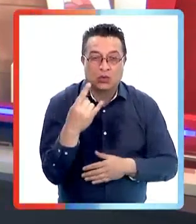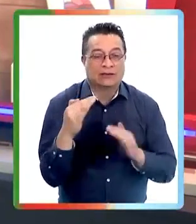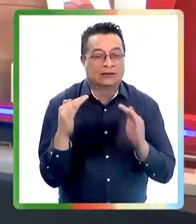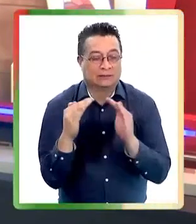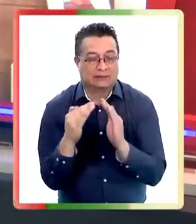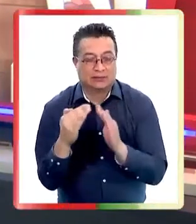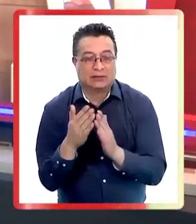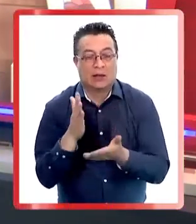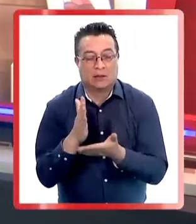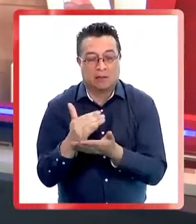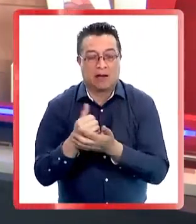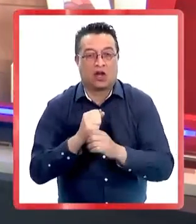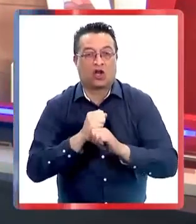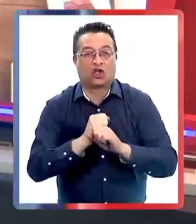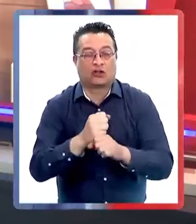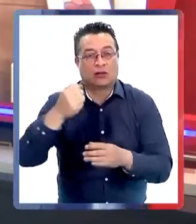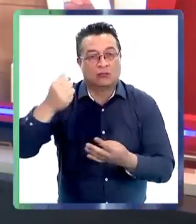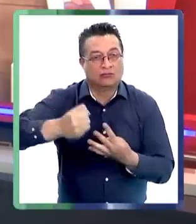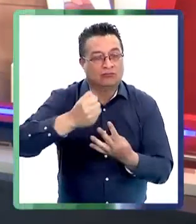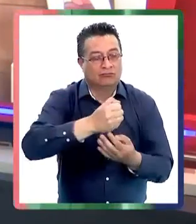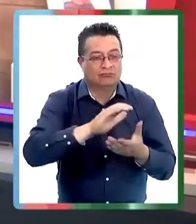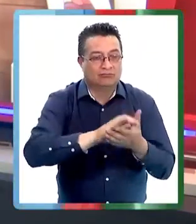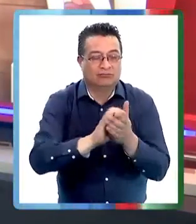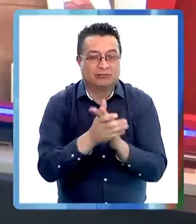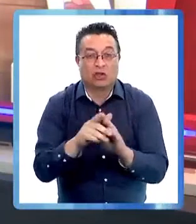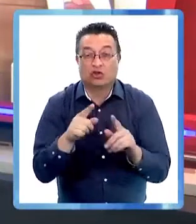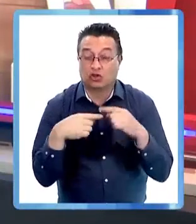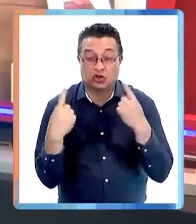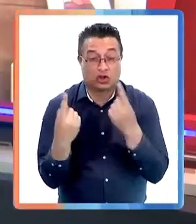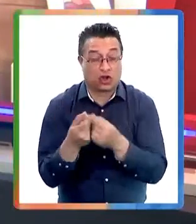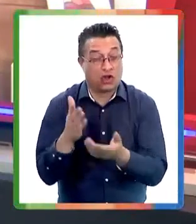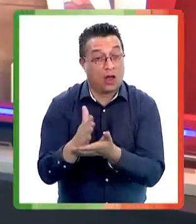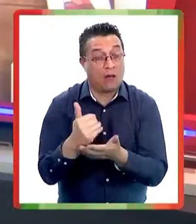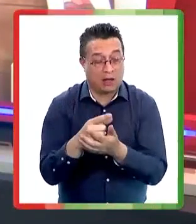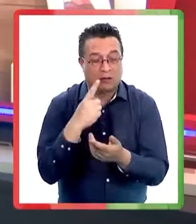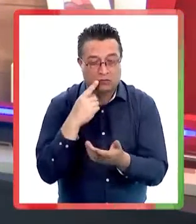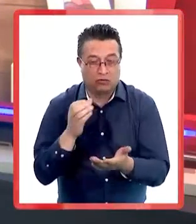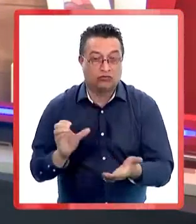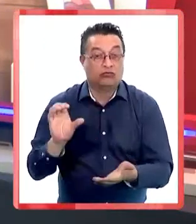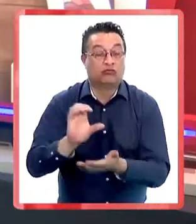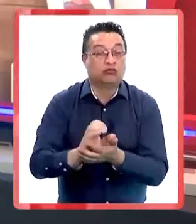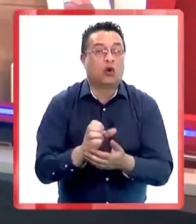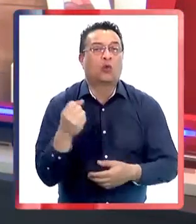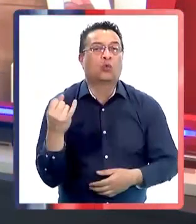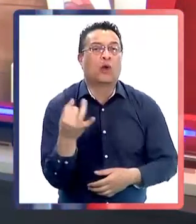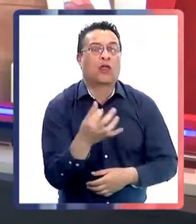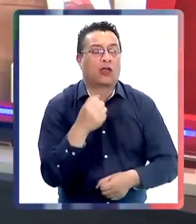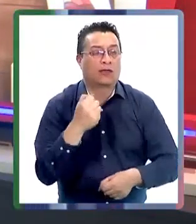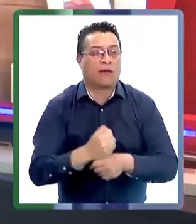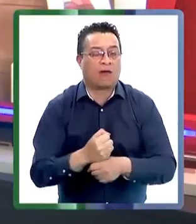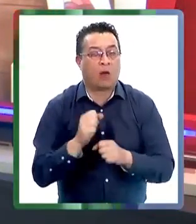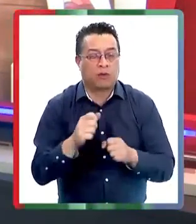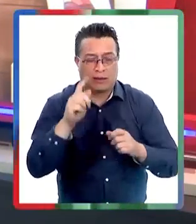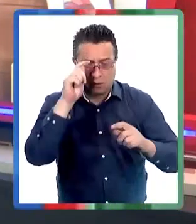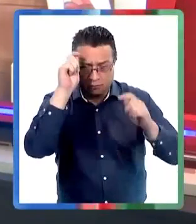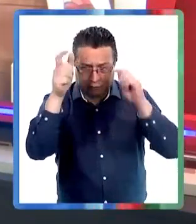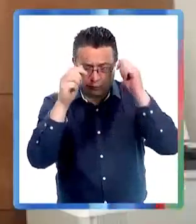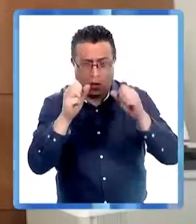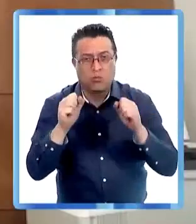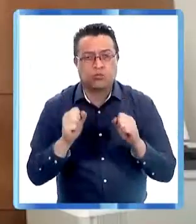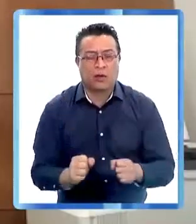por ejemplo, el plan contra el crimen organizado, todos estos planes que presenta el presupuesto, ¿cuántos empleos se podrían